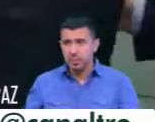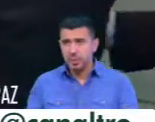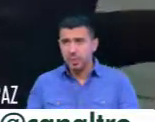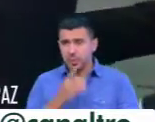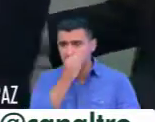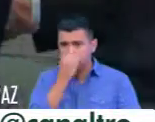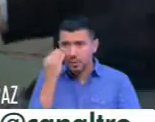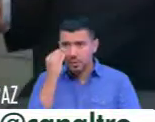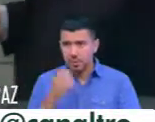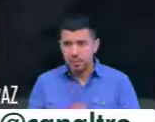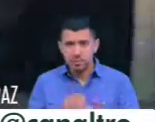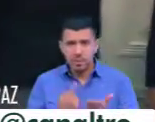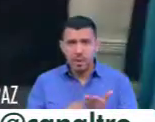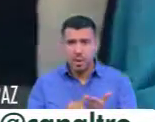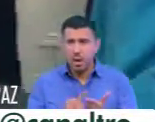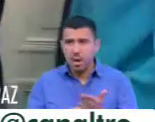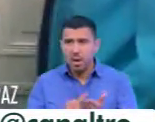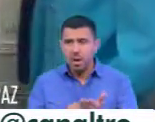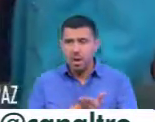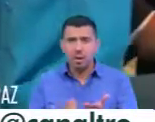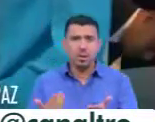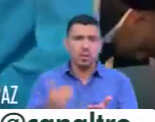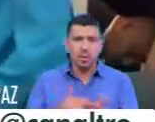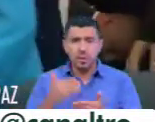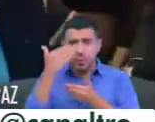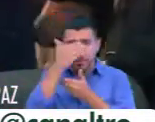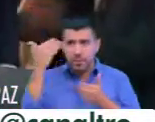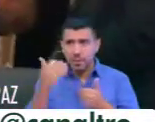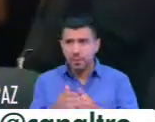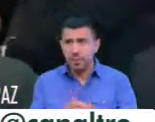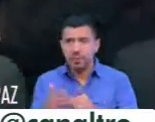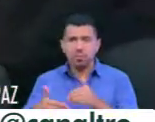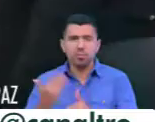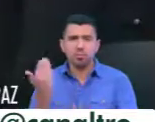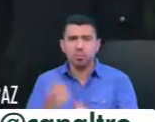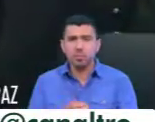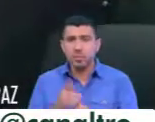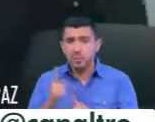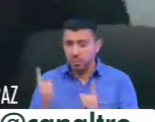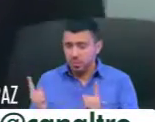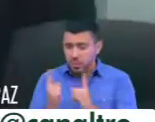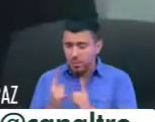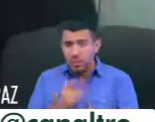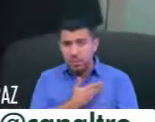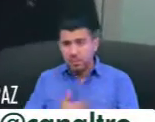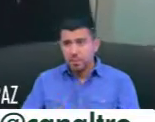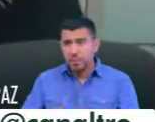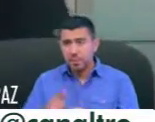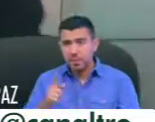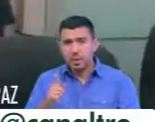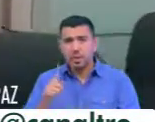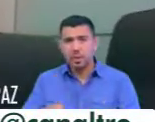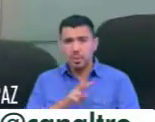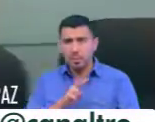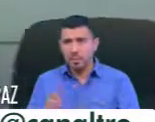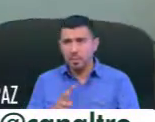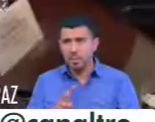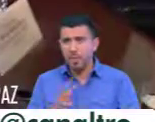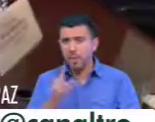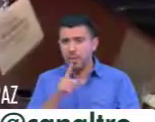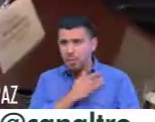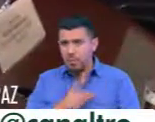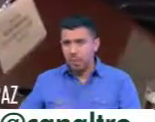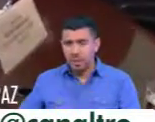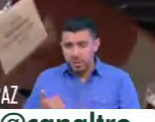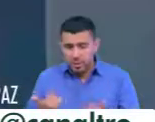permita reanudar los diálogos con las farc ya están en marcha el encuentro del ex presidente y del presidente juan manuel santos fue positivo según